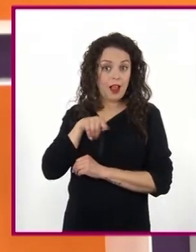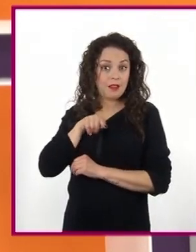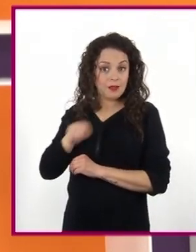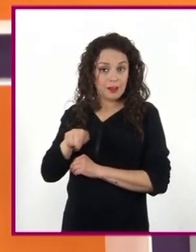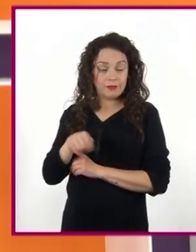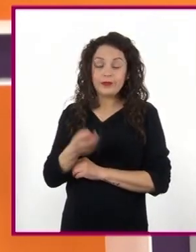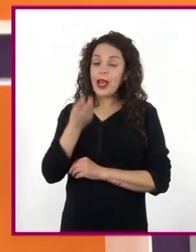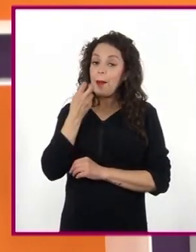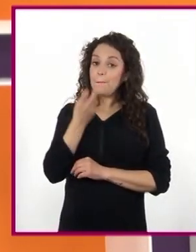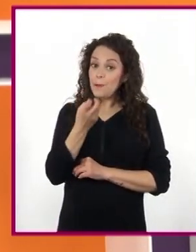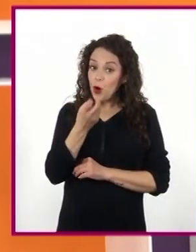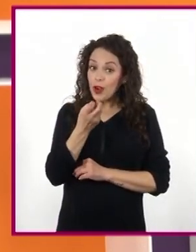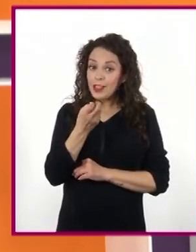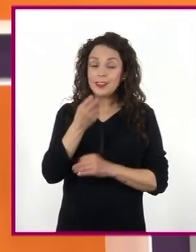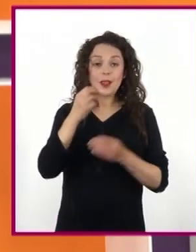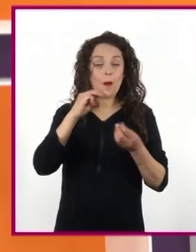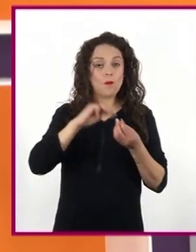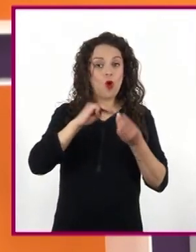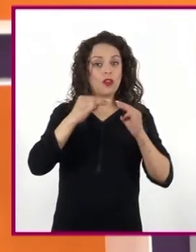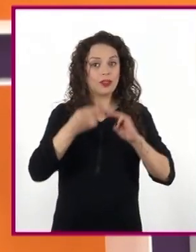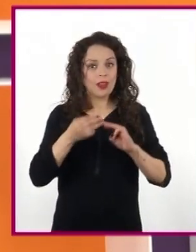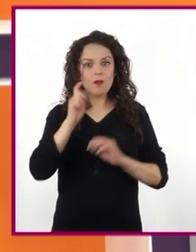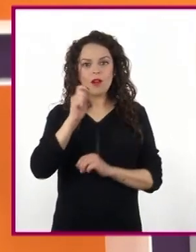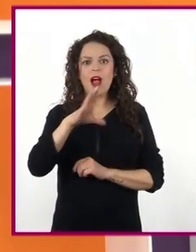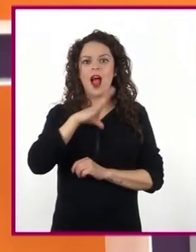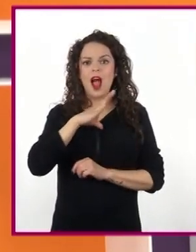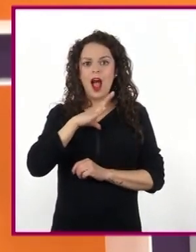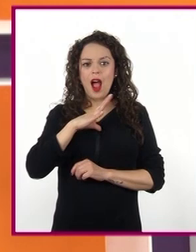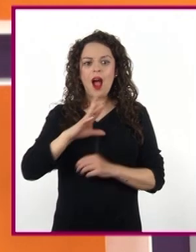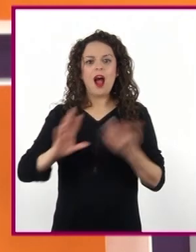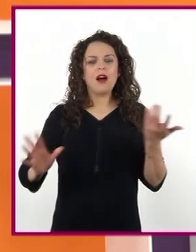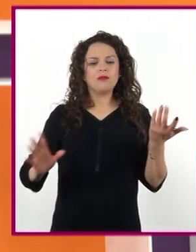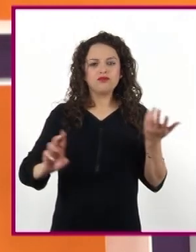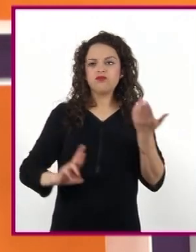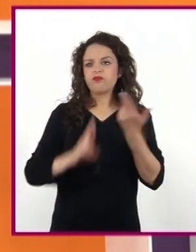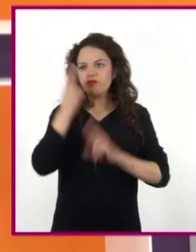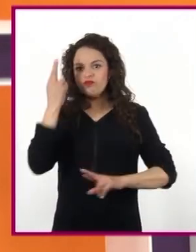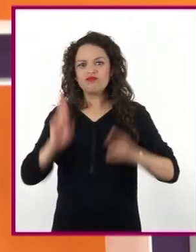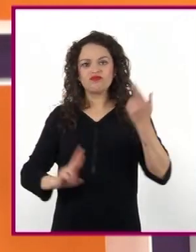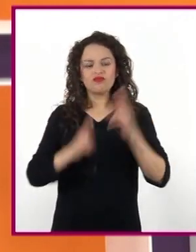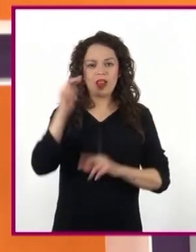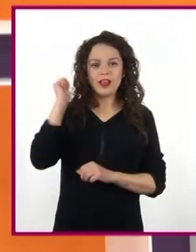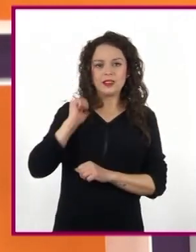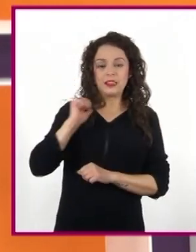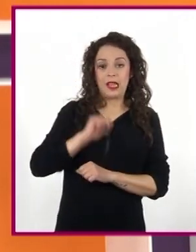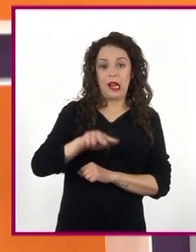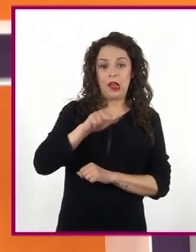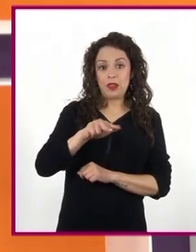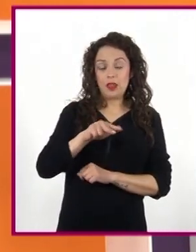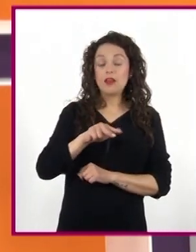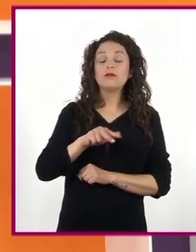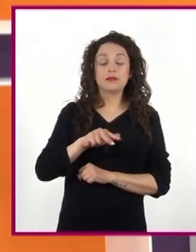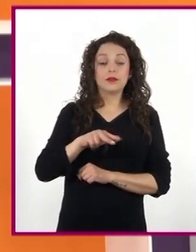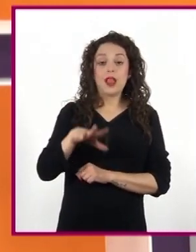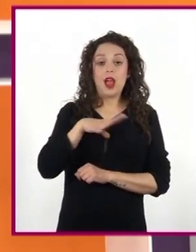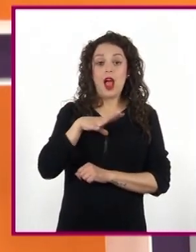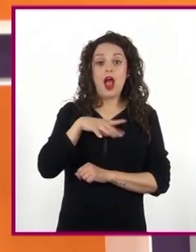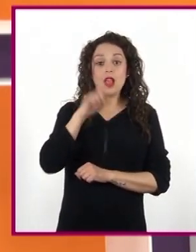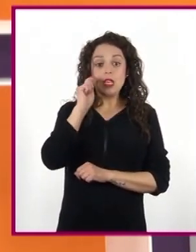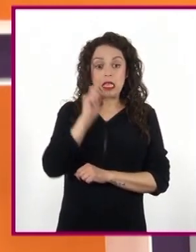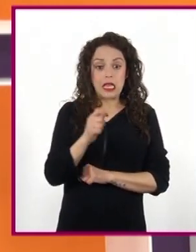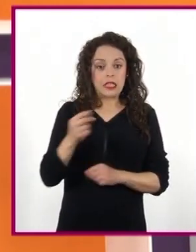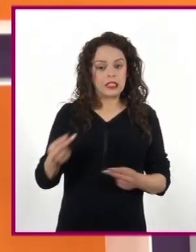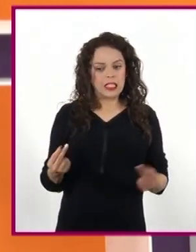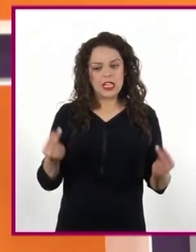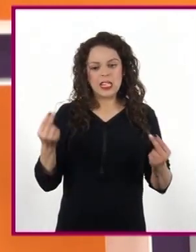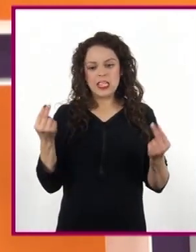motivo, las revueltas sociales que surgieron en las postrimerías del siglo XVIII desencadenaron la insurgencia que